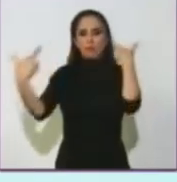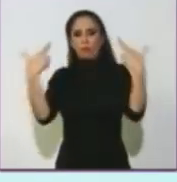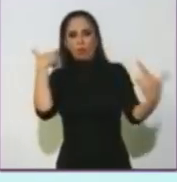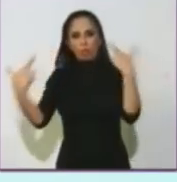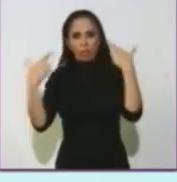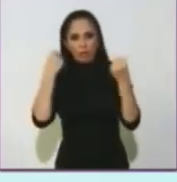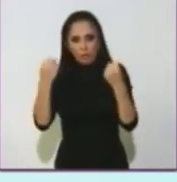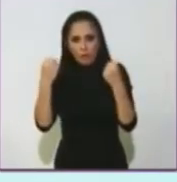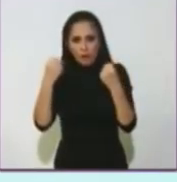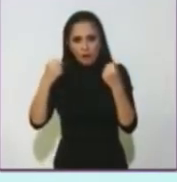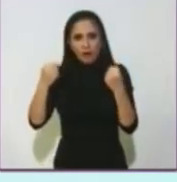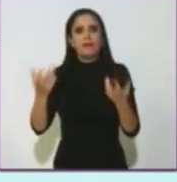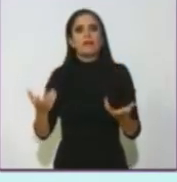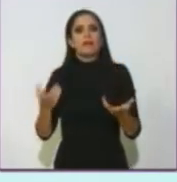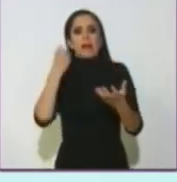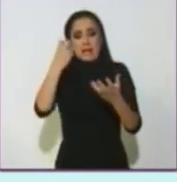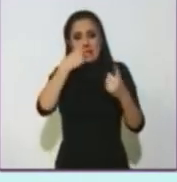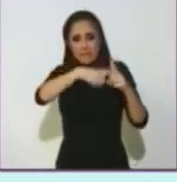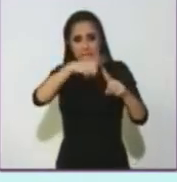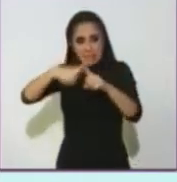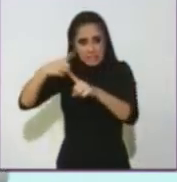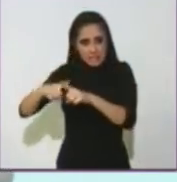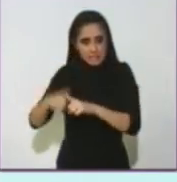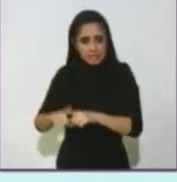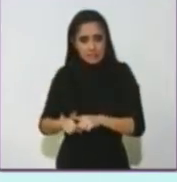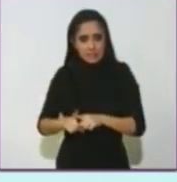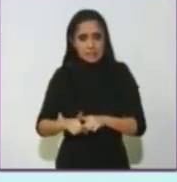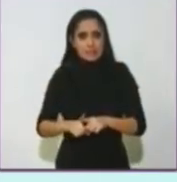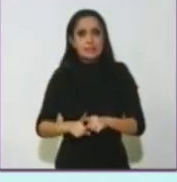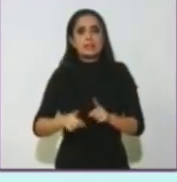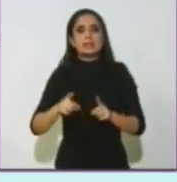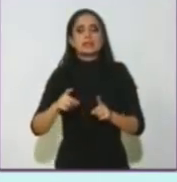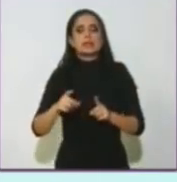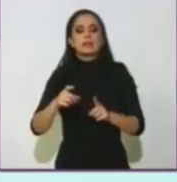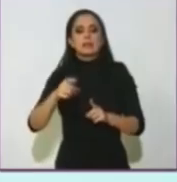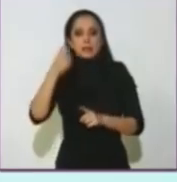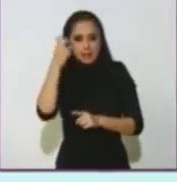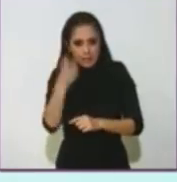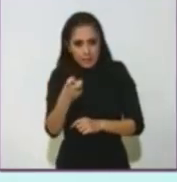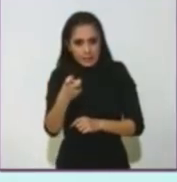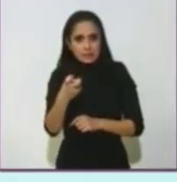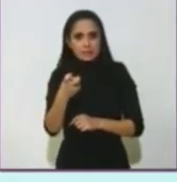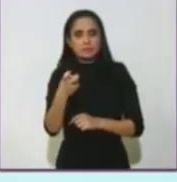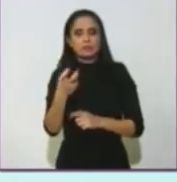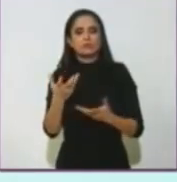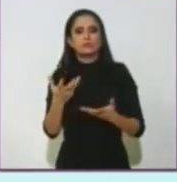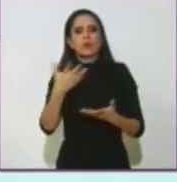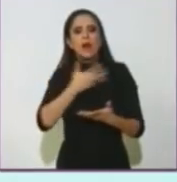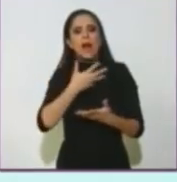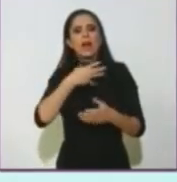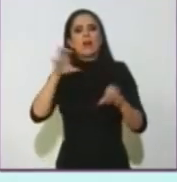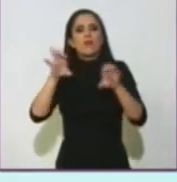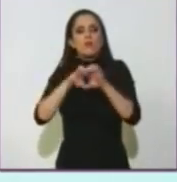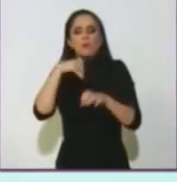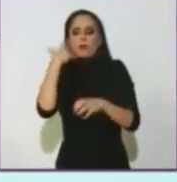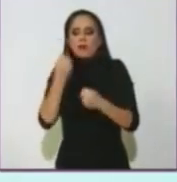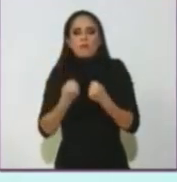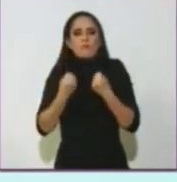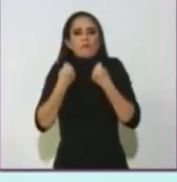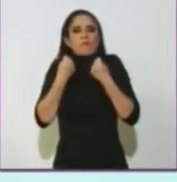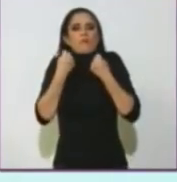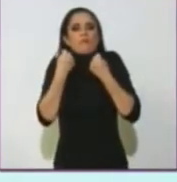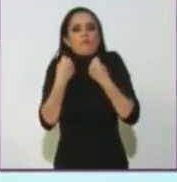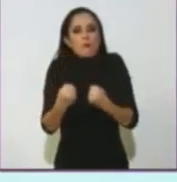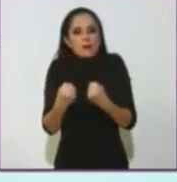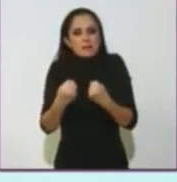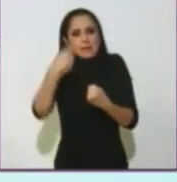ruido creo que que es justamente una un reforzamiento de lo que es la